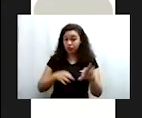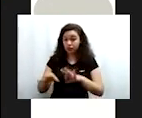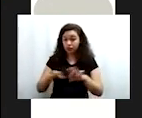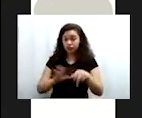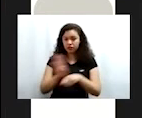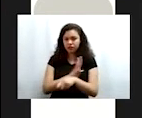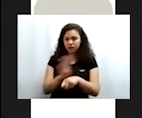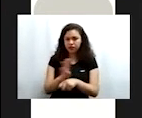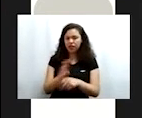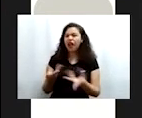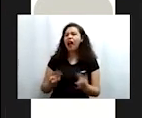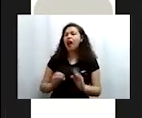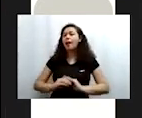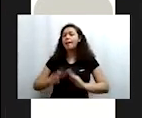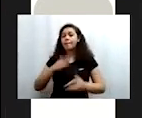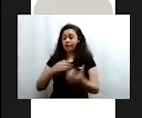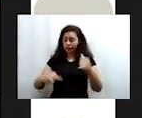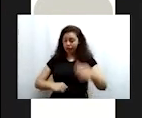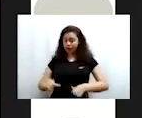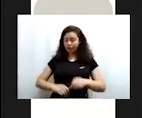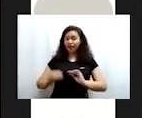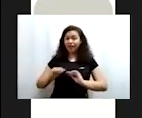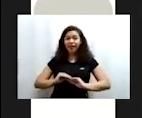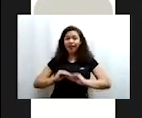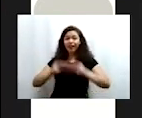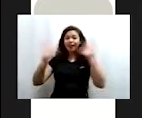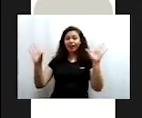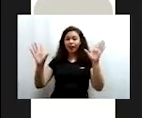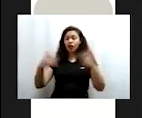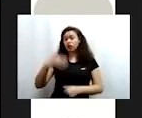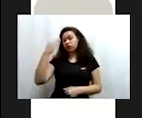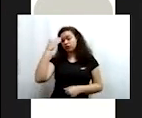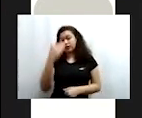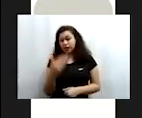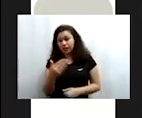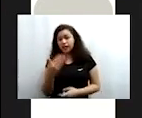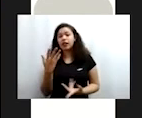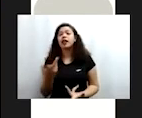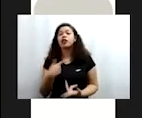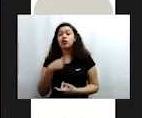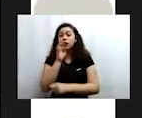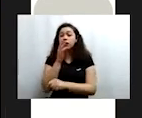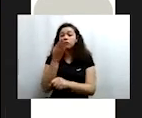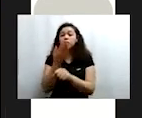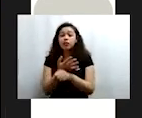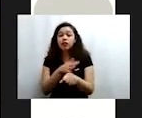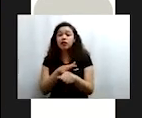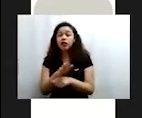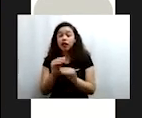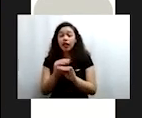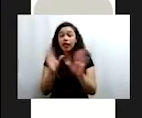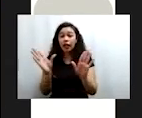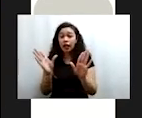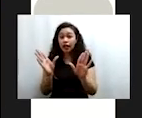claridad en cuanto a las actividades que él va a realizar, le va a señalar precisamente las responsabilidades con claridad,